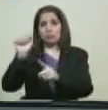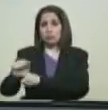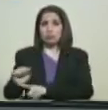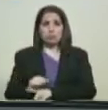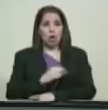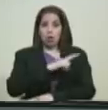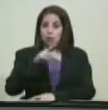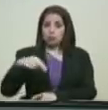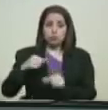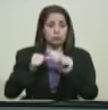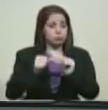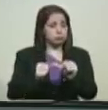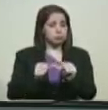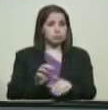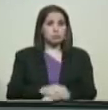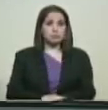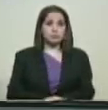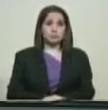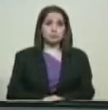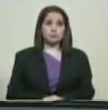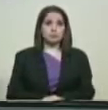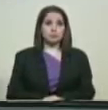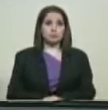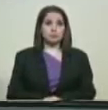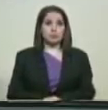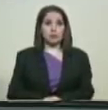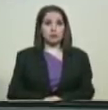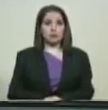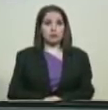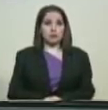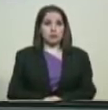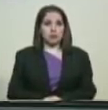seguir neutralizando y derrotando.